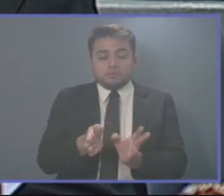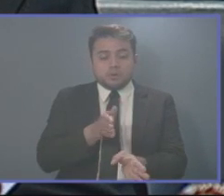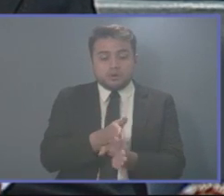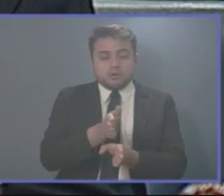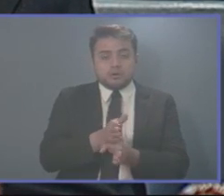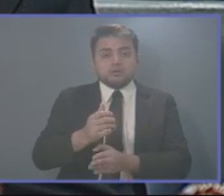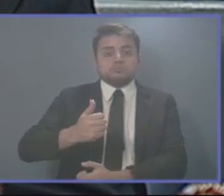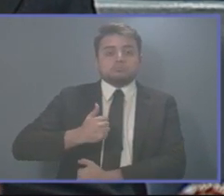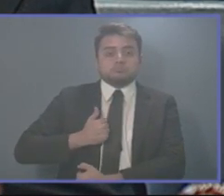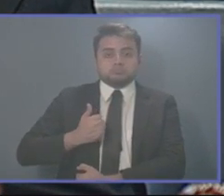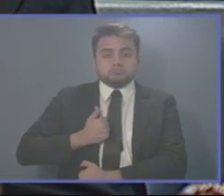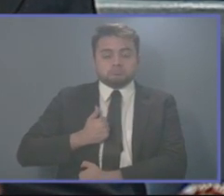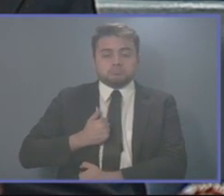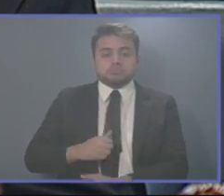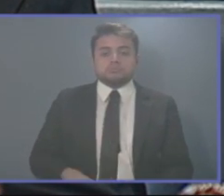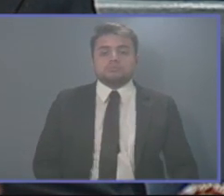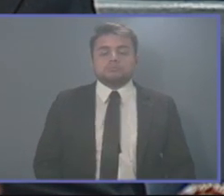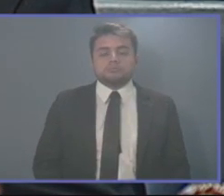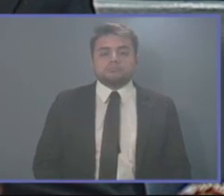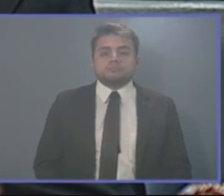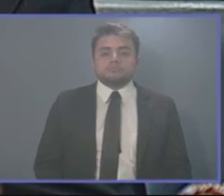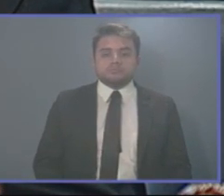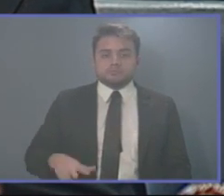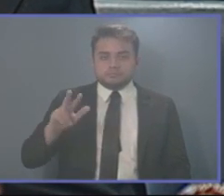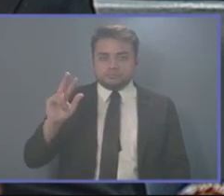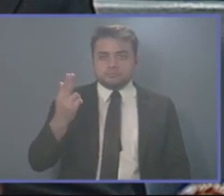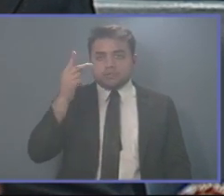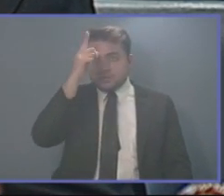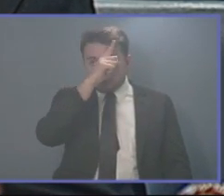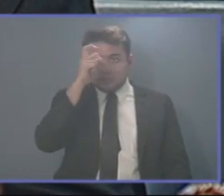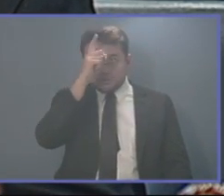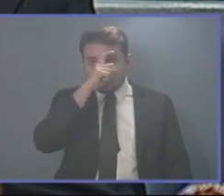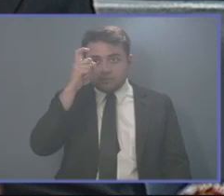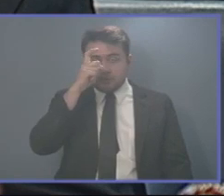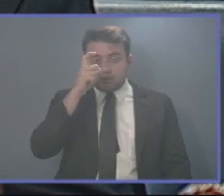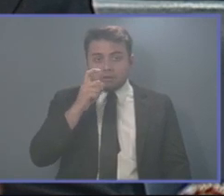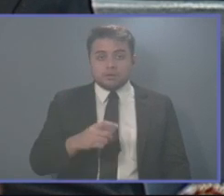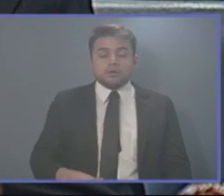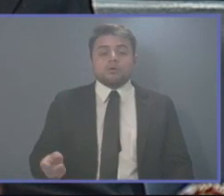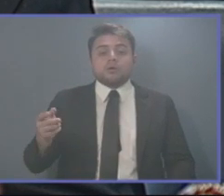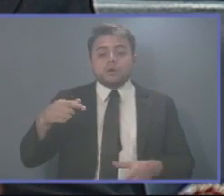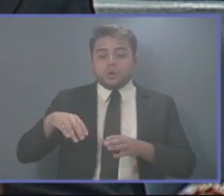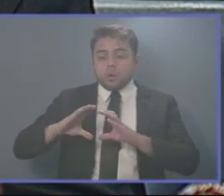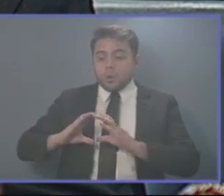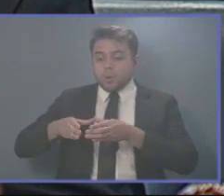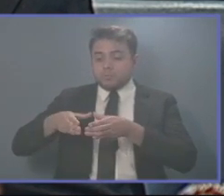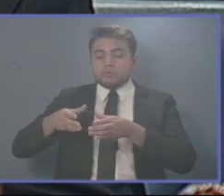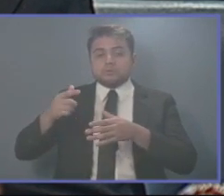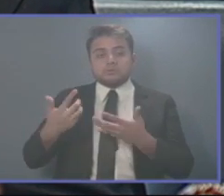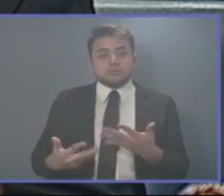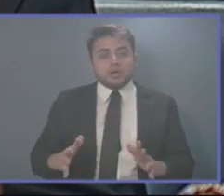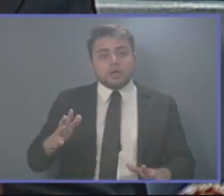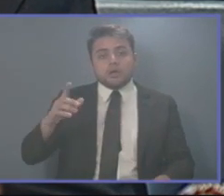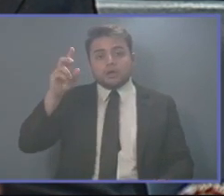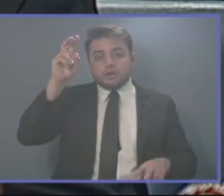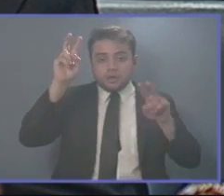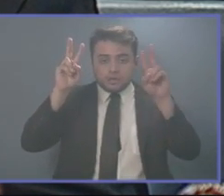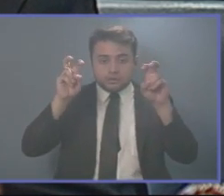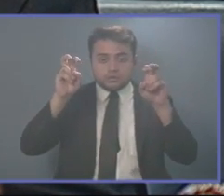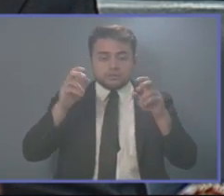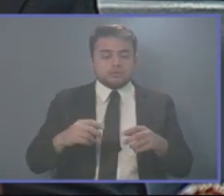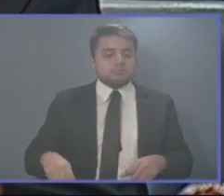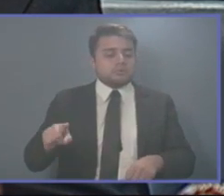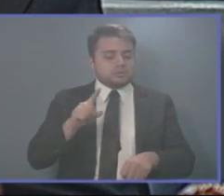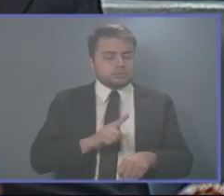trabajo realizado la agenda de trabajo de la comisión contempla diversos temas de gran trascendencia